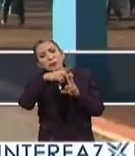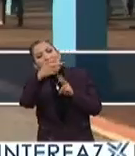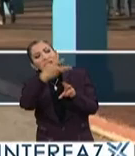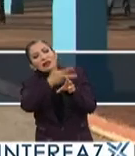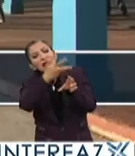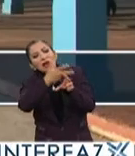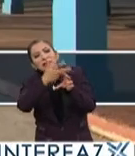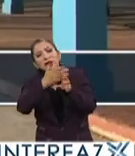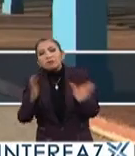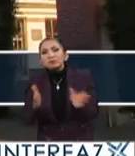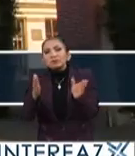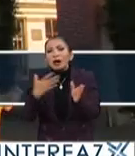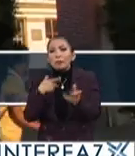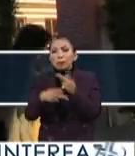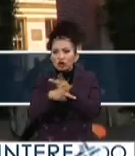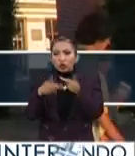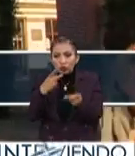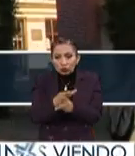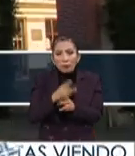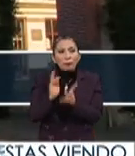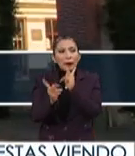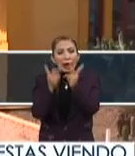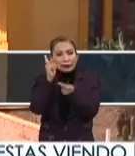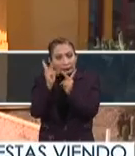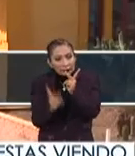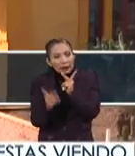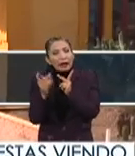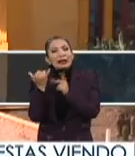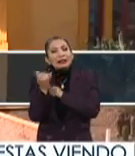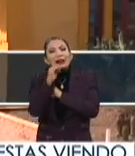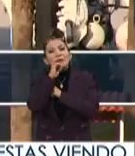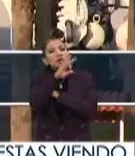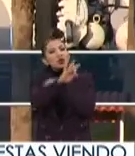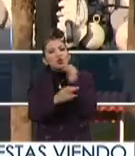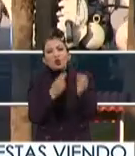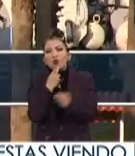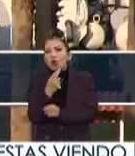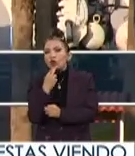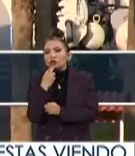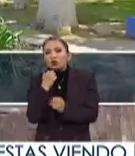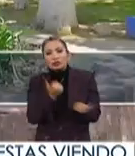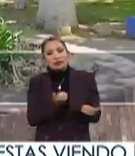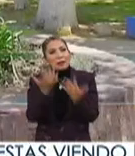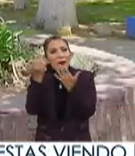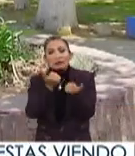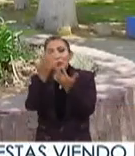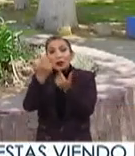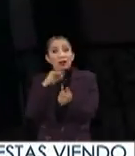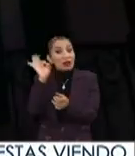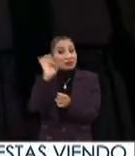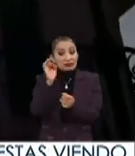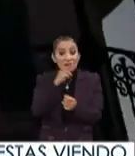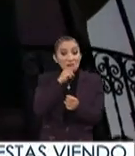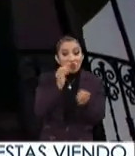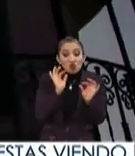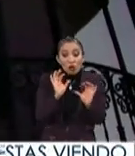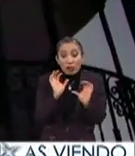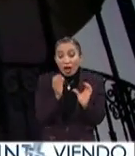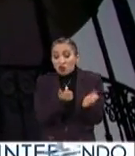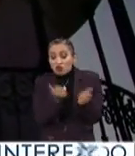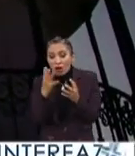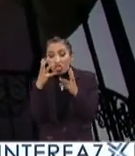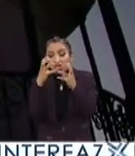vecinos, se promueve la producción de esa variedad y también todo el manejo del traslado, que si no se traslada con cuidado, pues